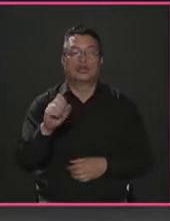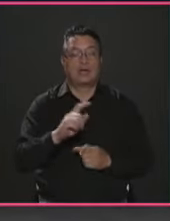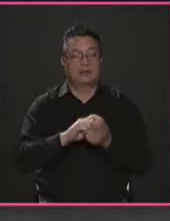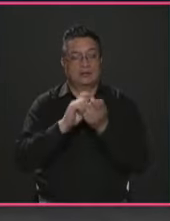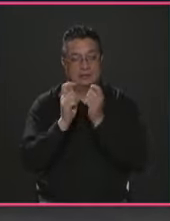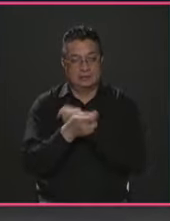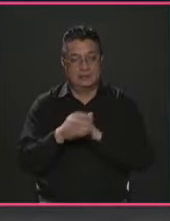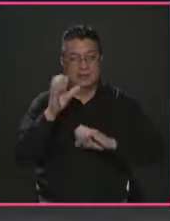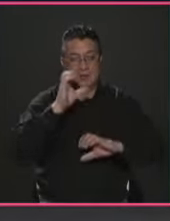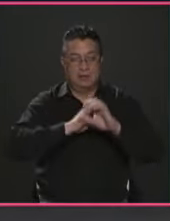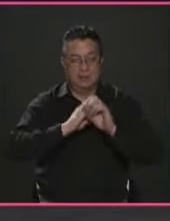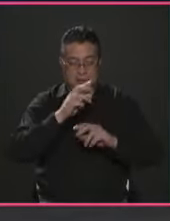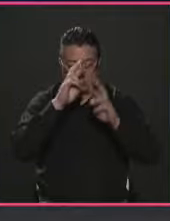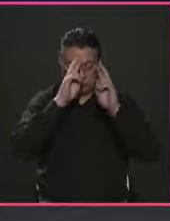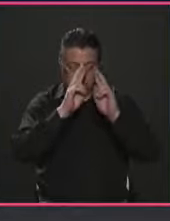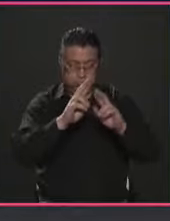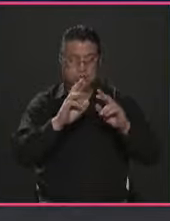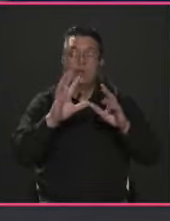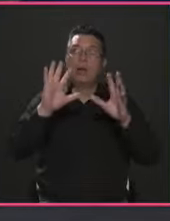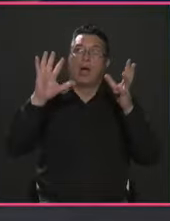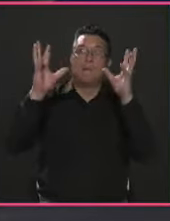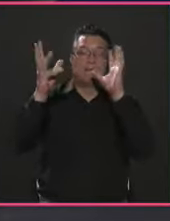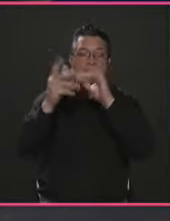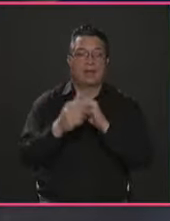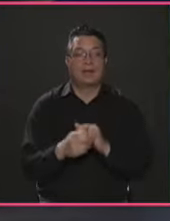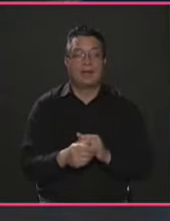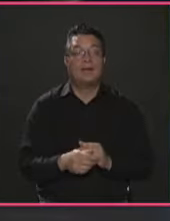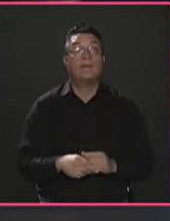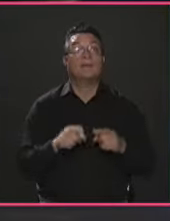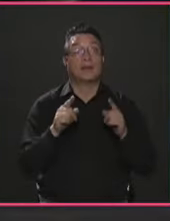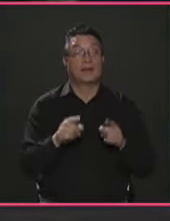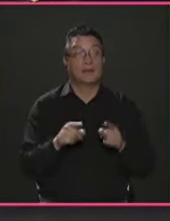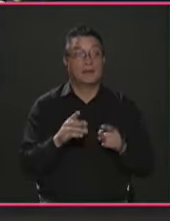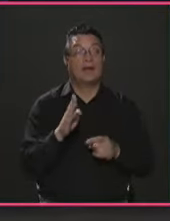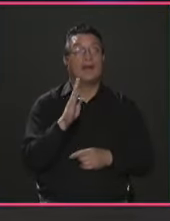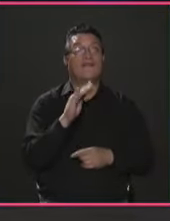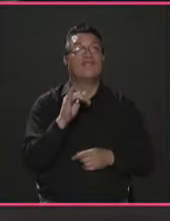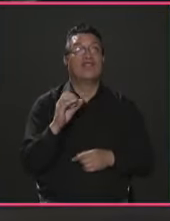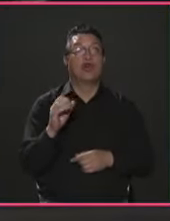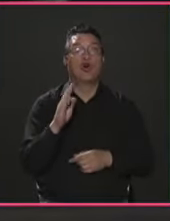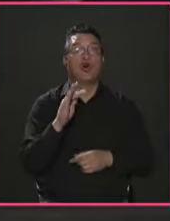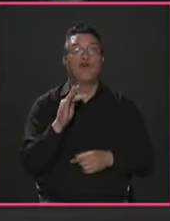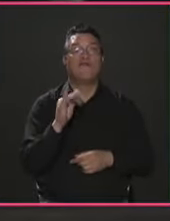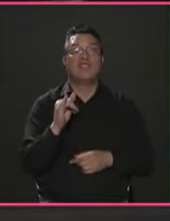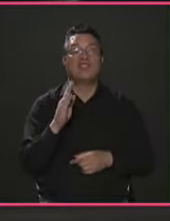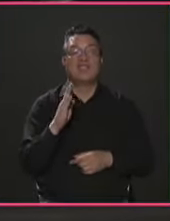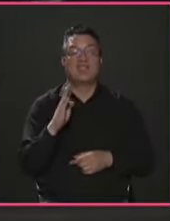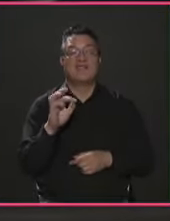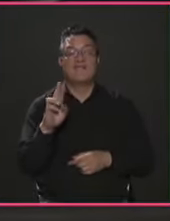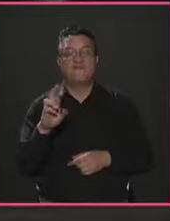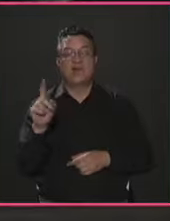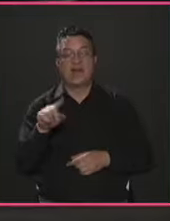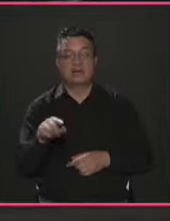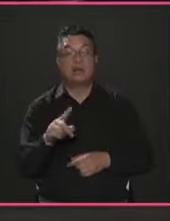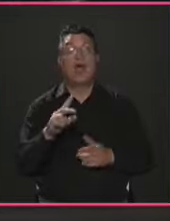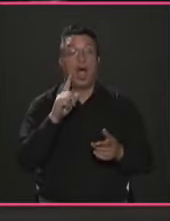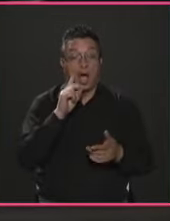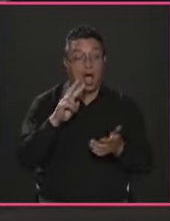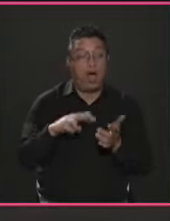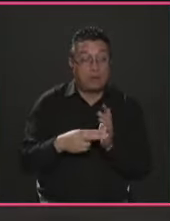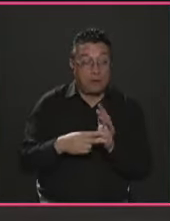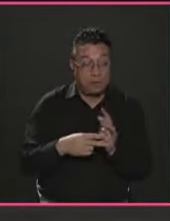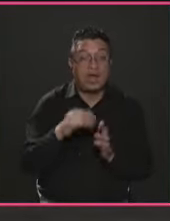completamente sustentable es el concepto de biofi bras hay dificultades porque las